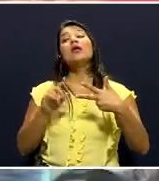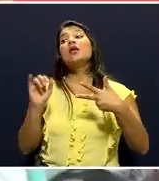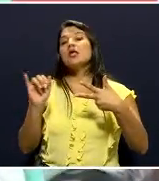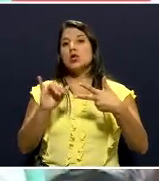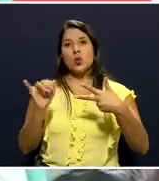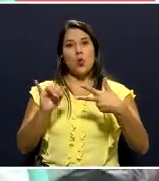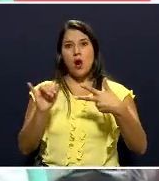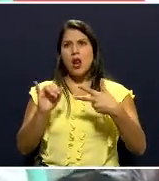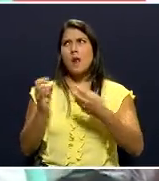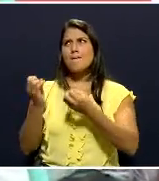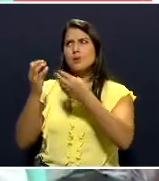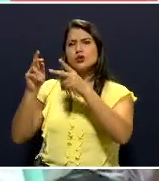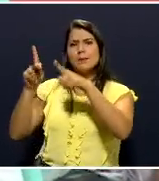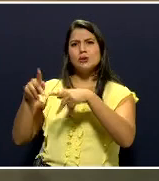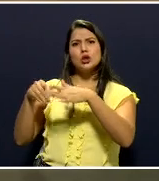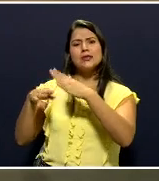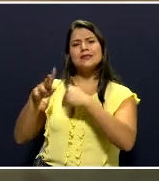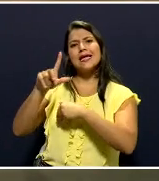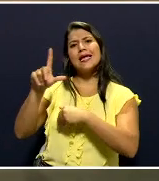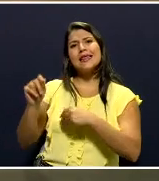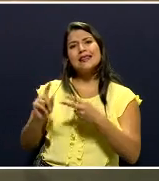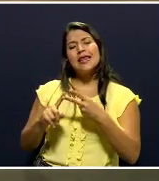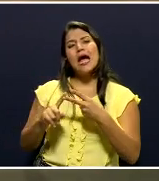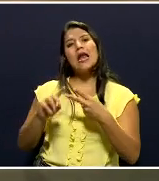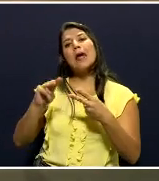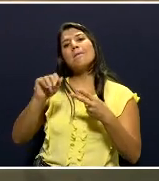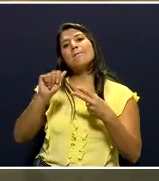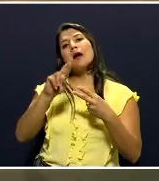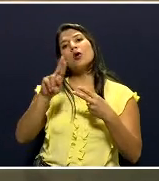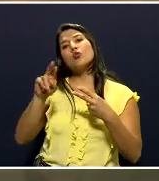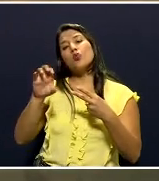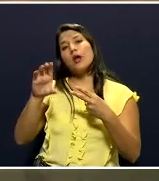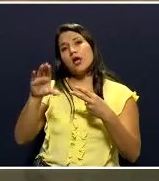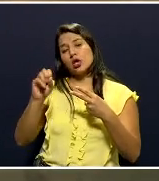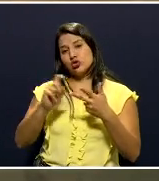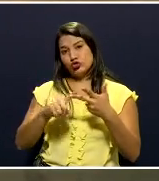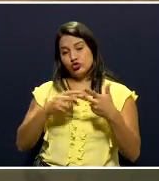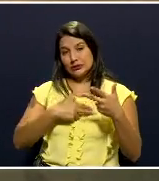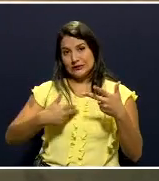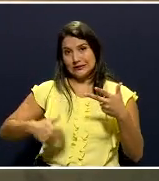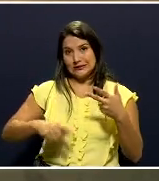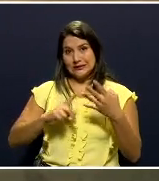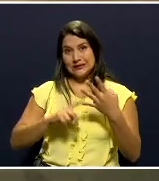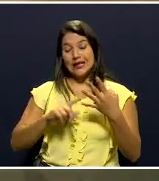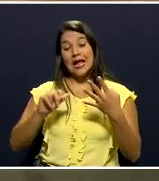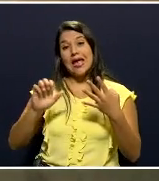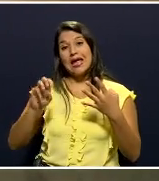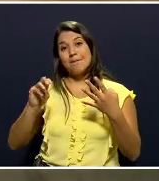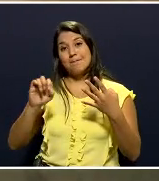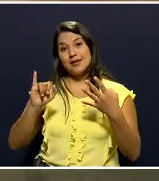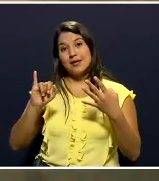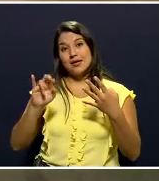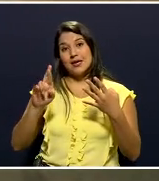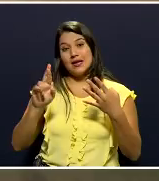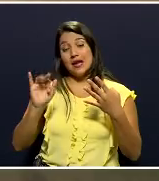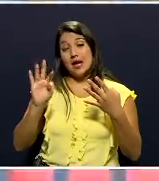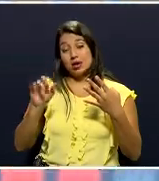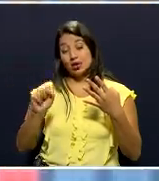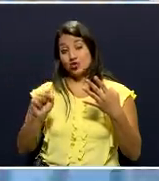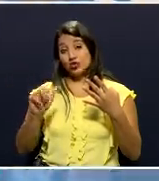en Italia, Marruecos, República Popular China, Emiratos Árabes Unidos e Israel.